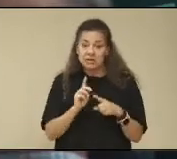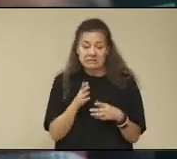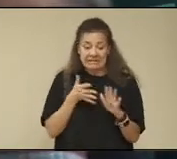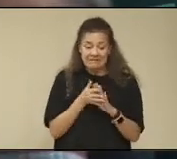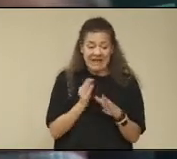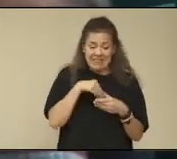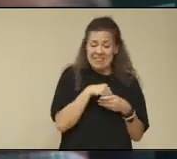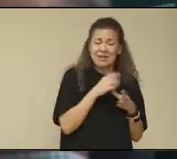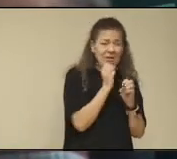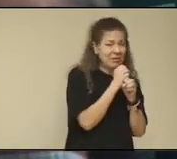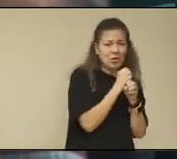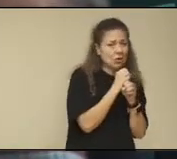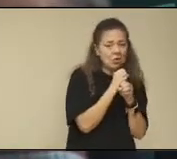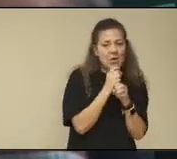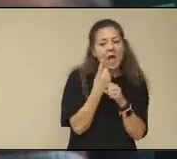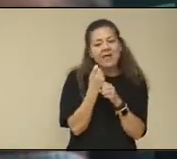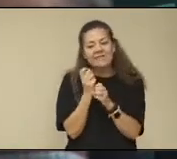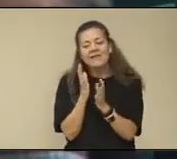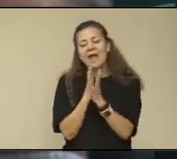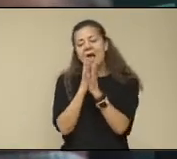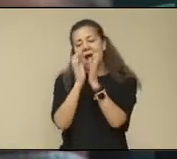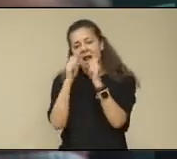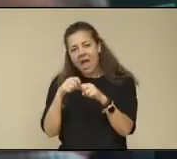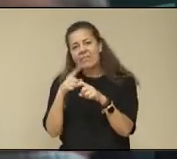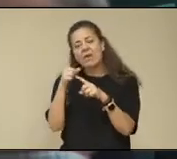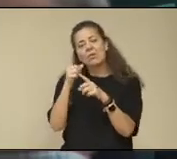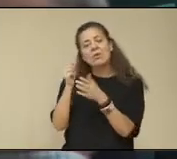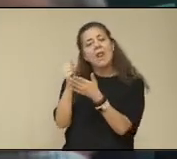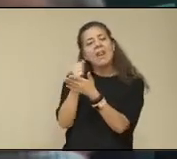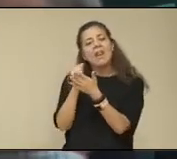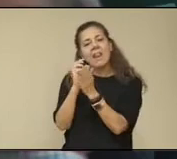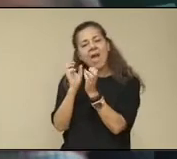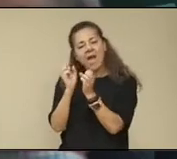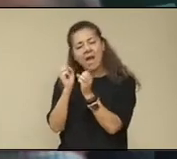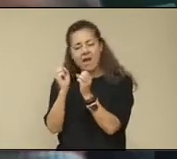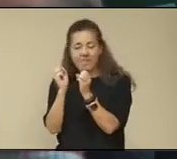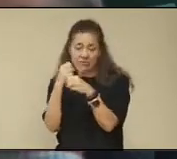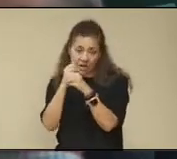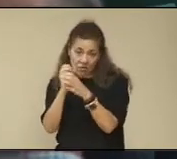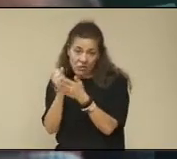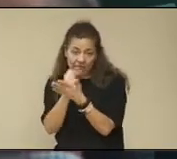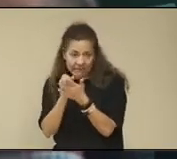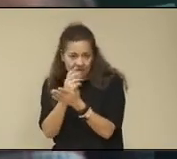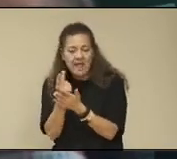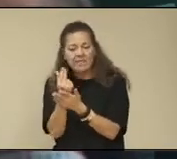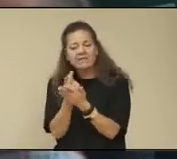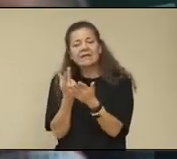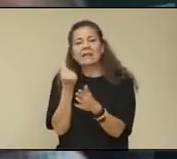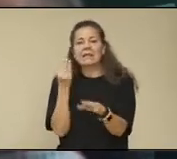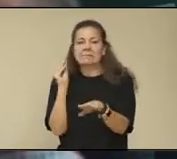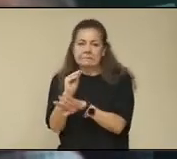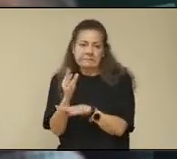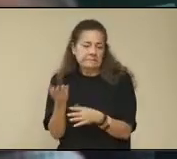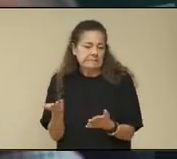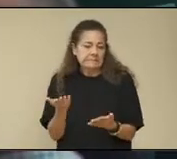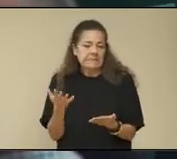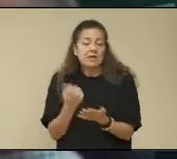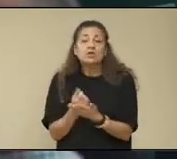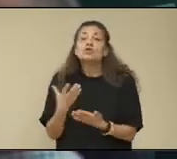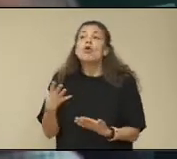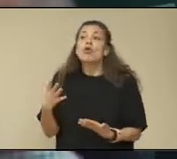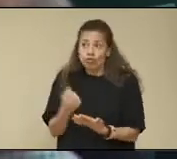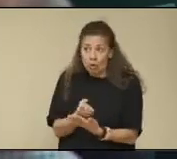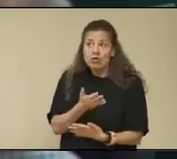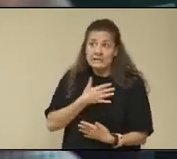digamos, requieren una alianza con un laboratorio farmacéutico, financiación. Entonces, bueno, pues todos quisiéramos que en